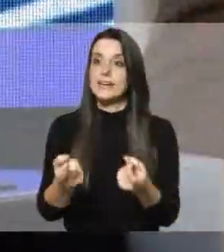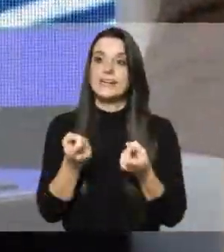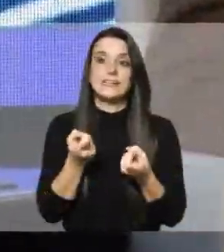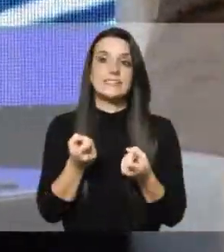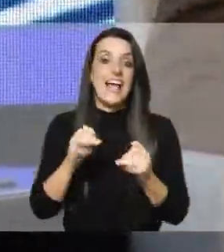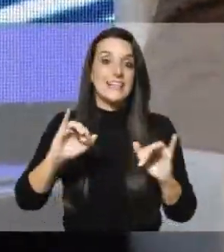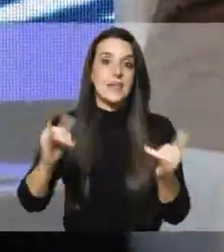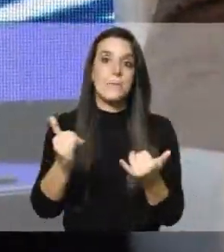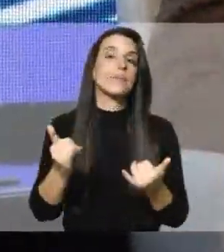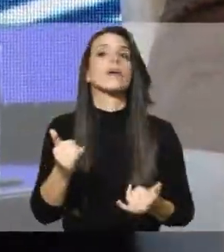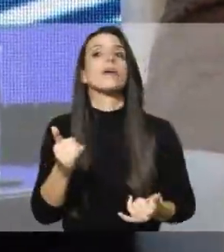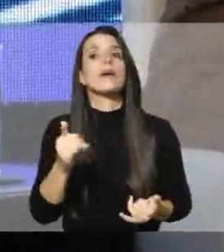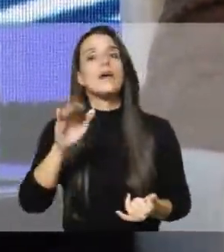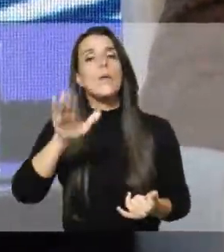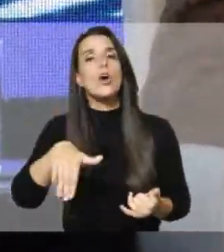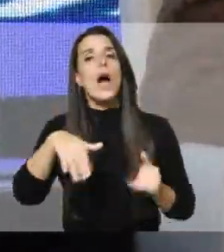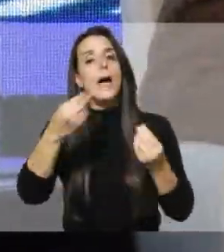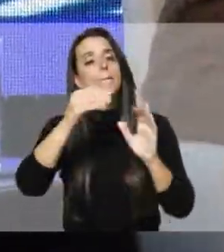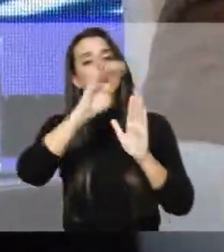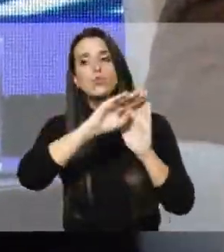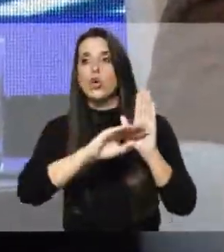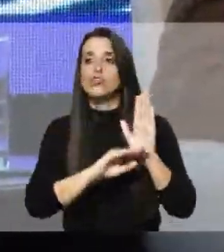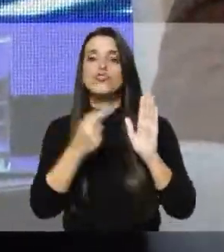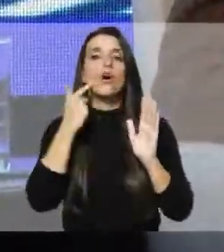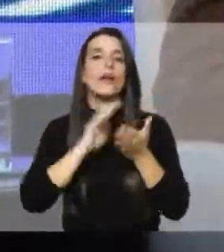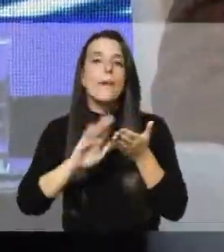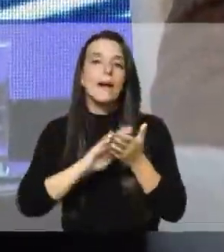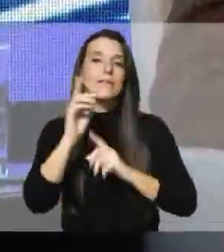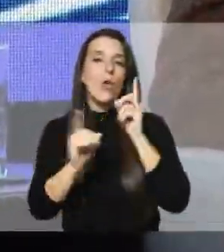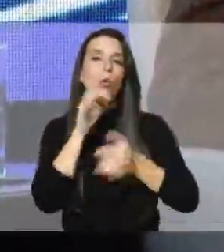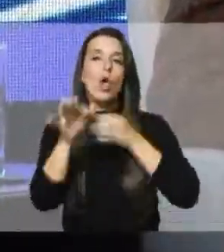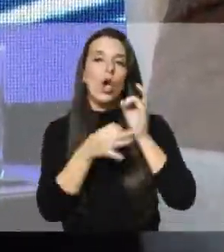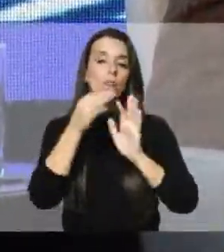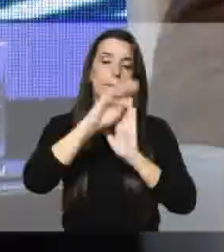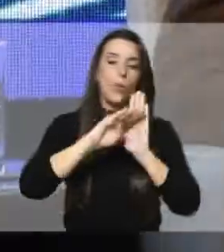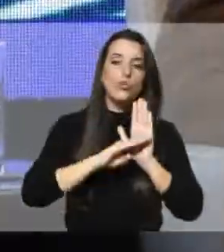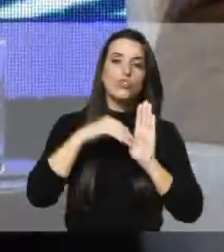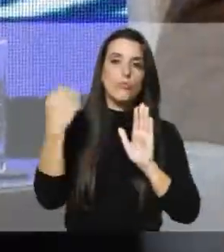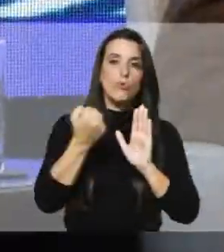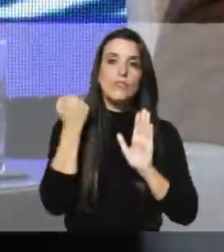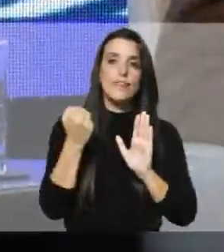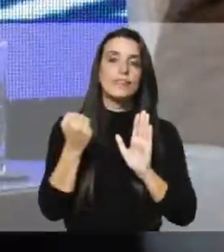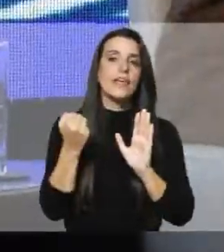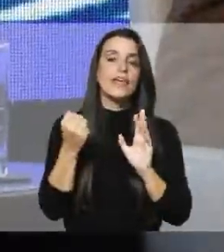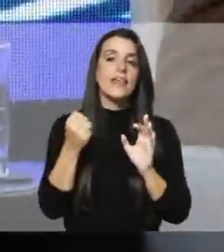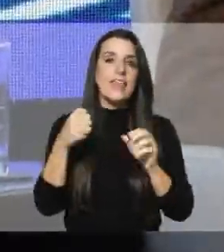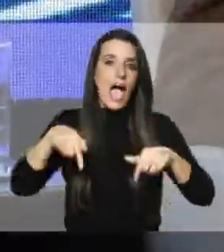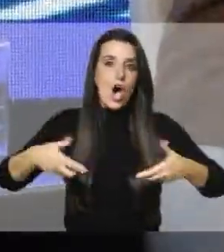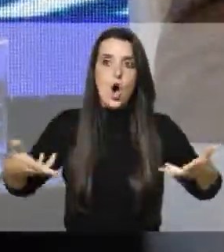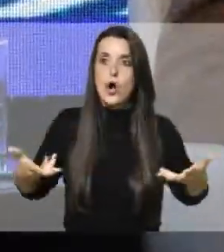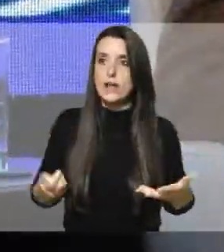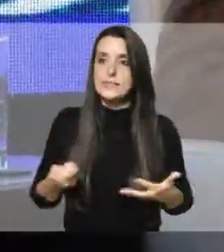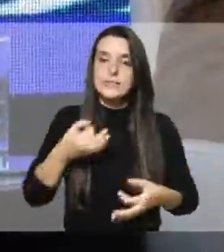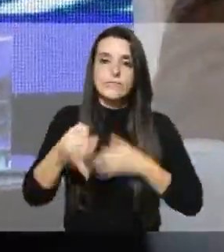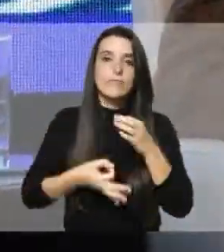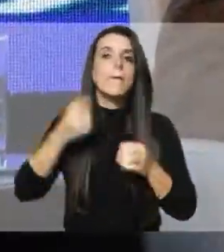plazo. Ahí está, hay varios puntos. Yo quería repasar algunos de los que están en los avances que hemos hecho ahora recientemente para el